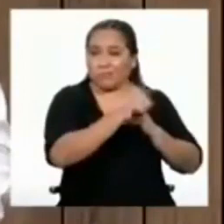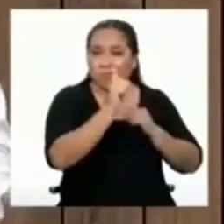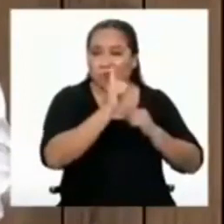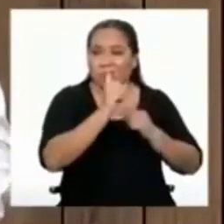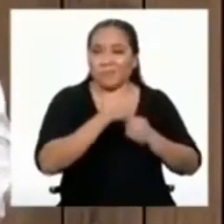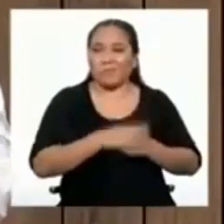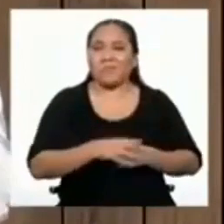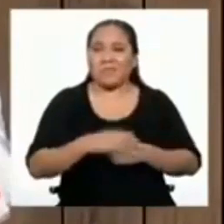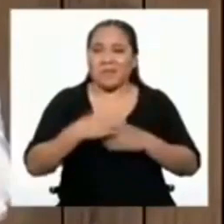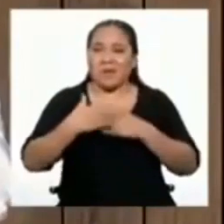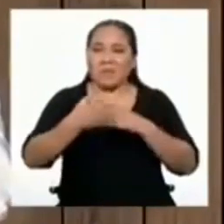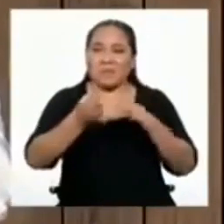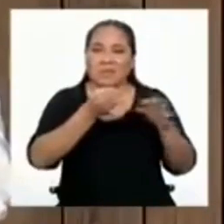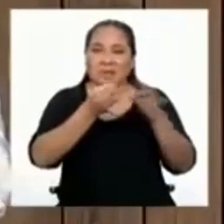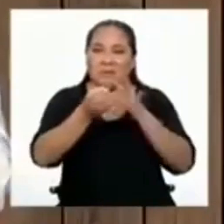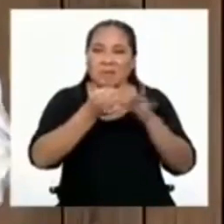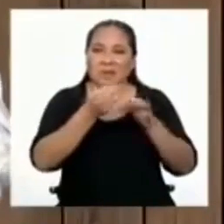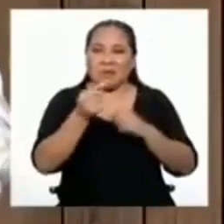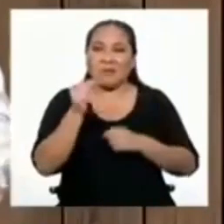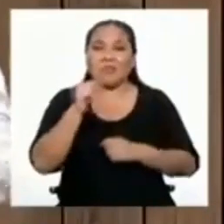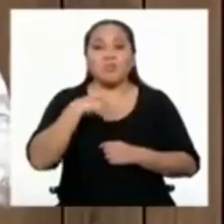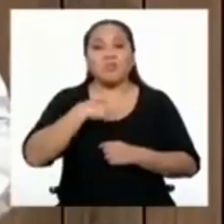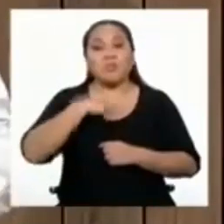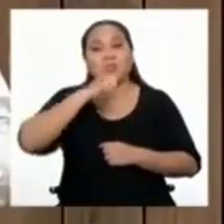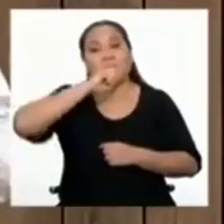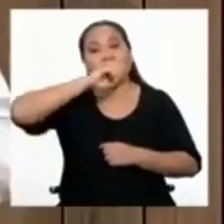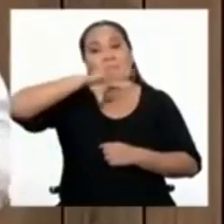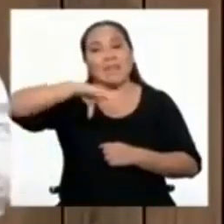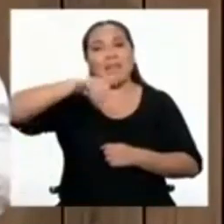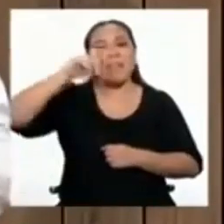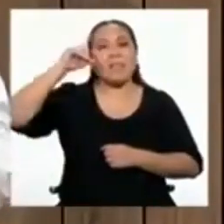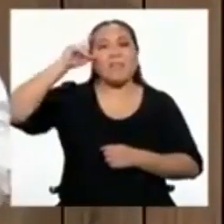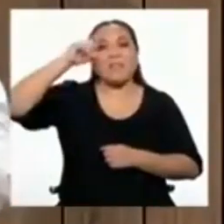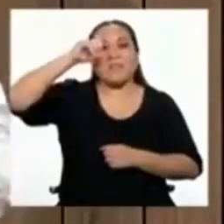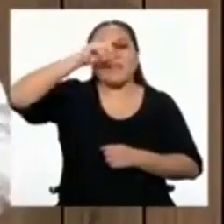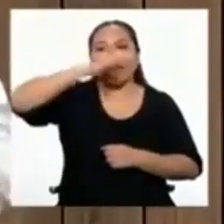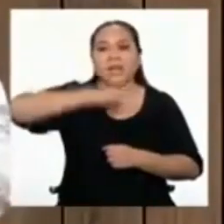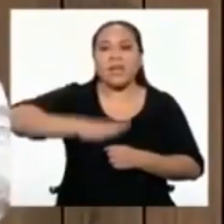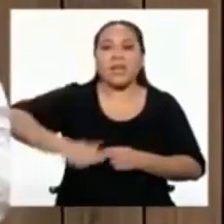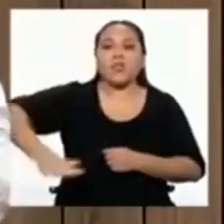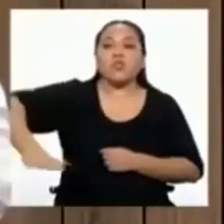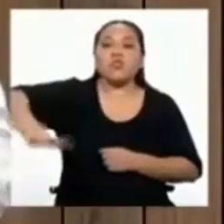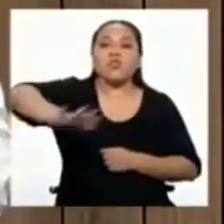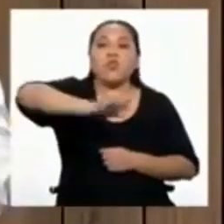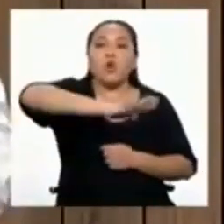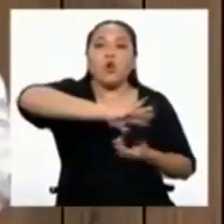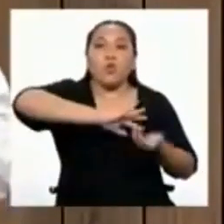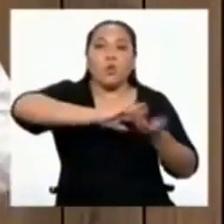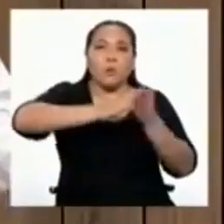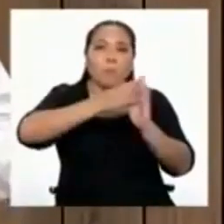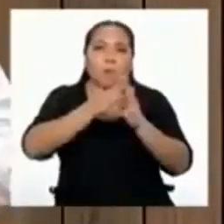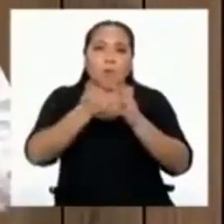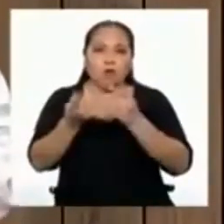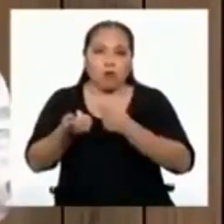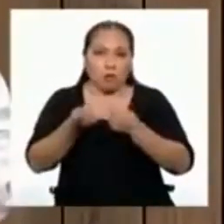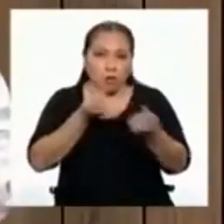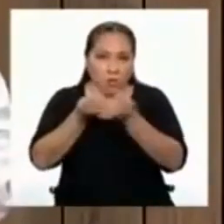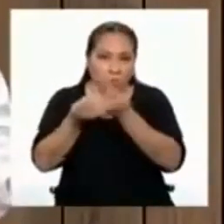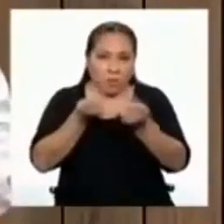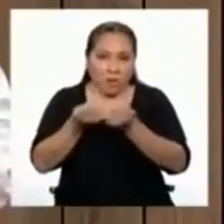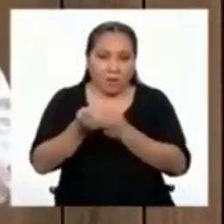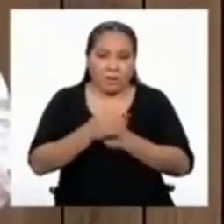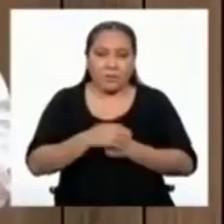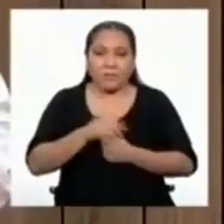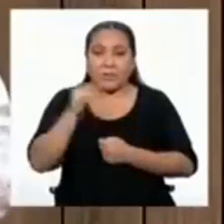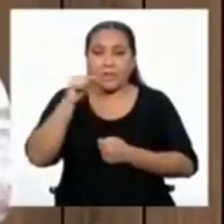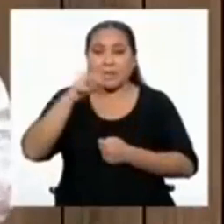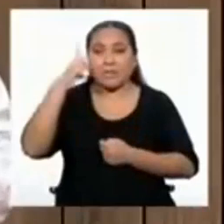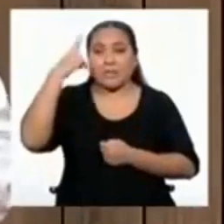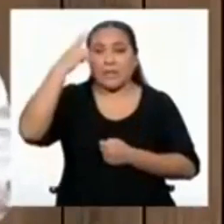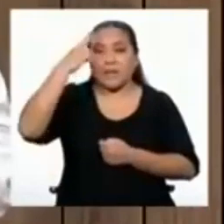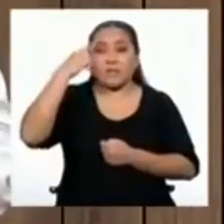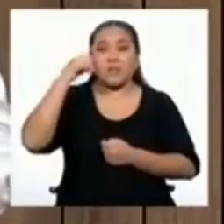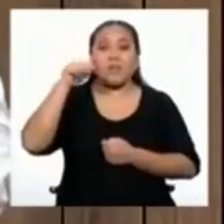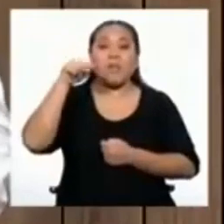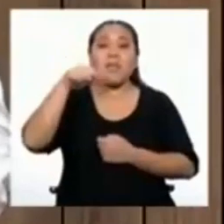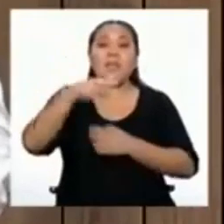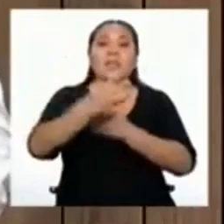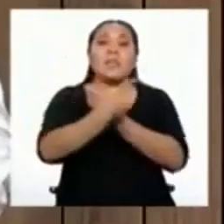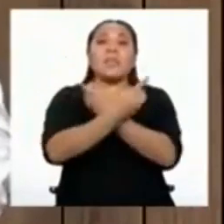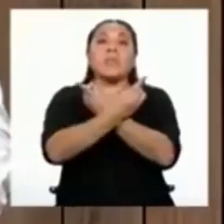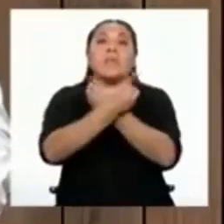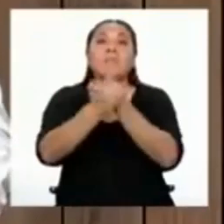explico más tarde. Como te decía, es difícil que todo un pueblo gobierne y es por eso que en una